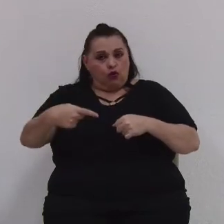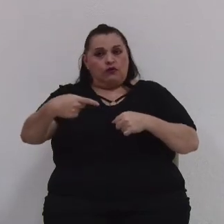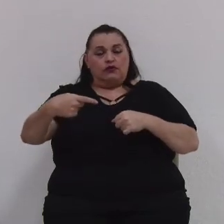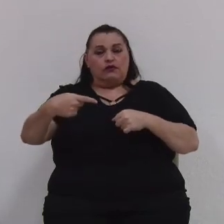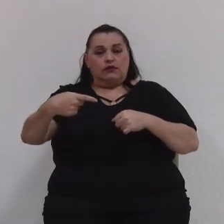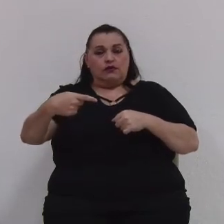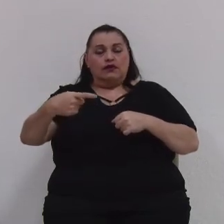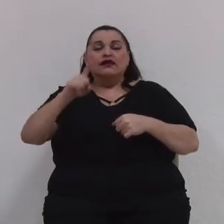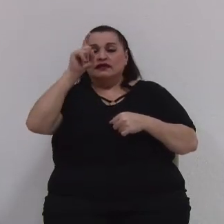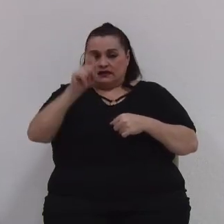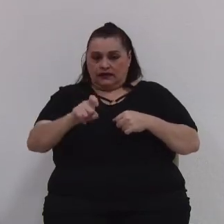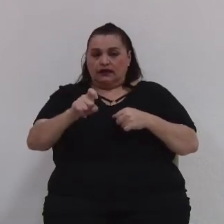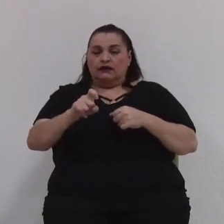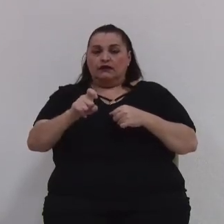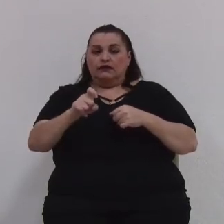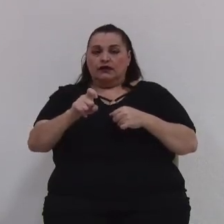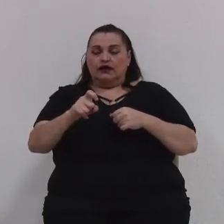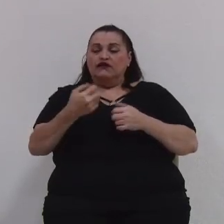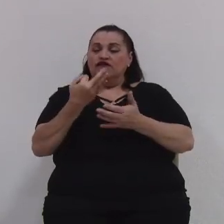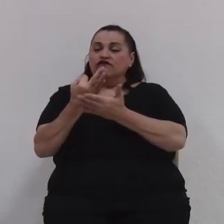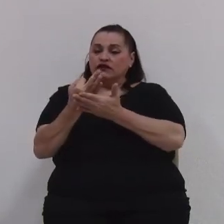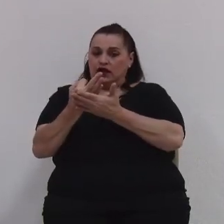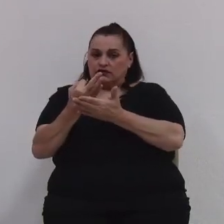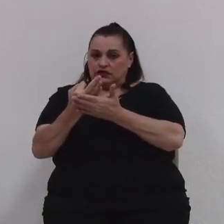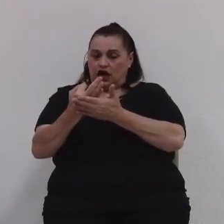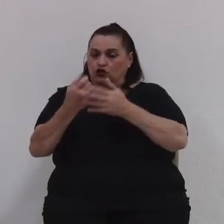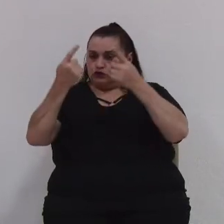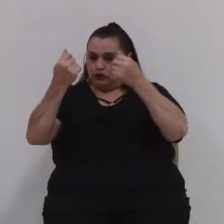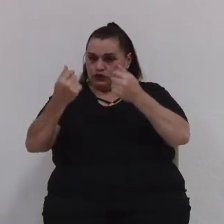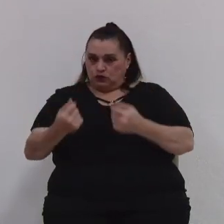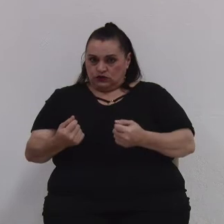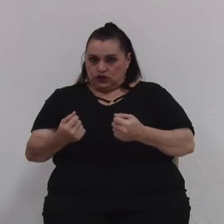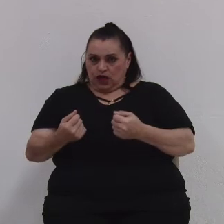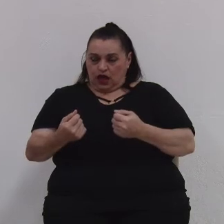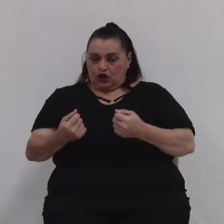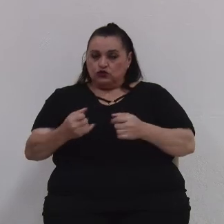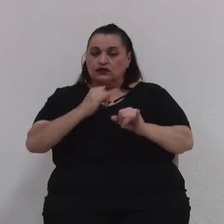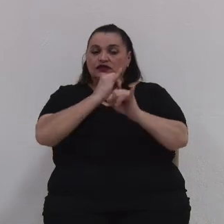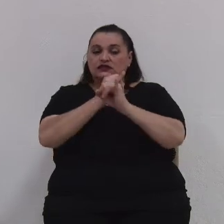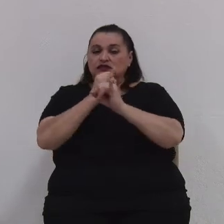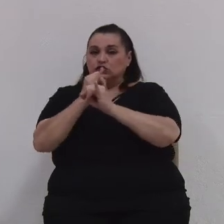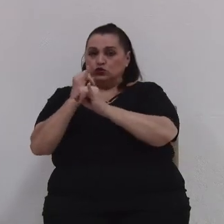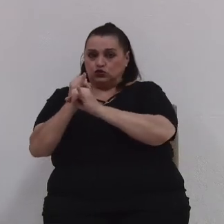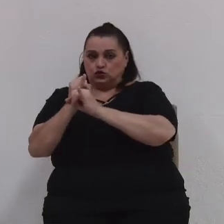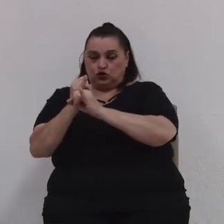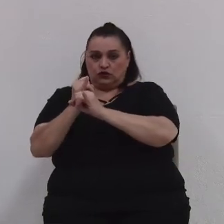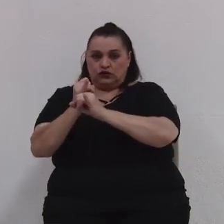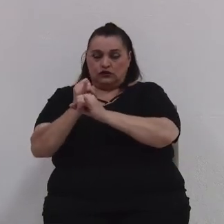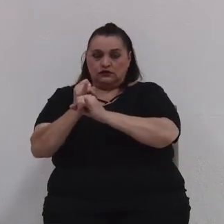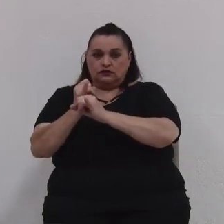obligatoriamente deben ser financiados, presupuestados por las instituciones